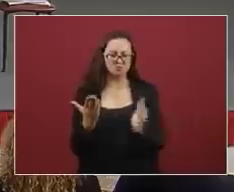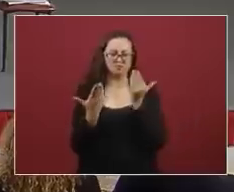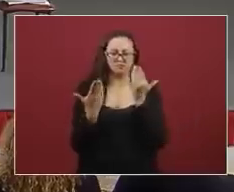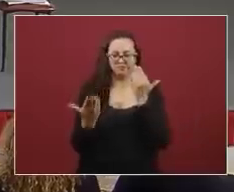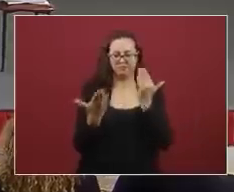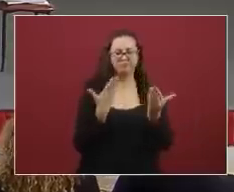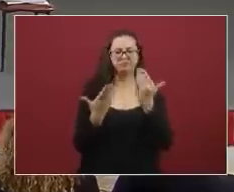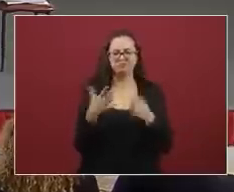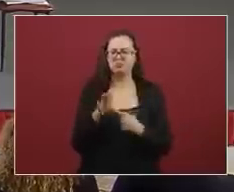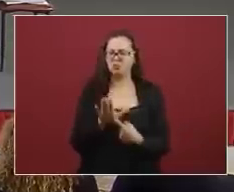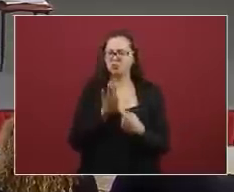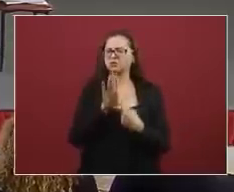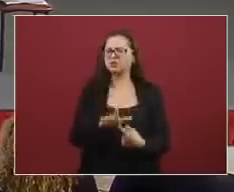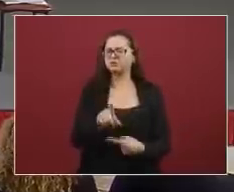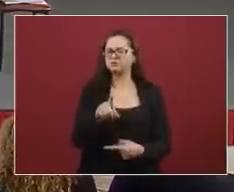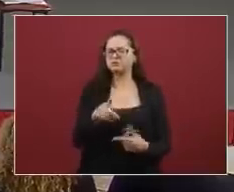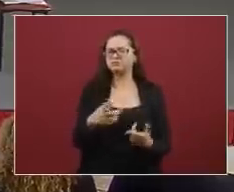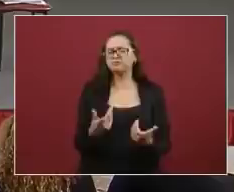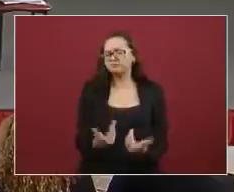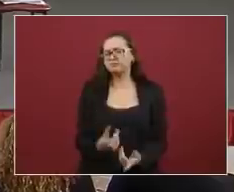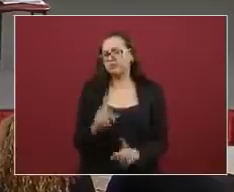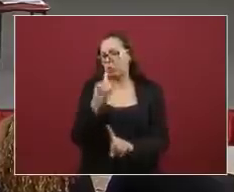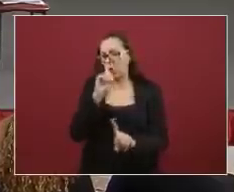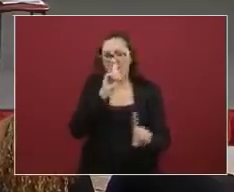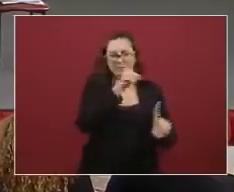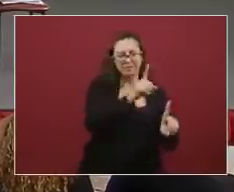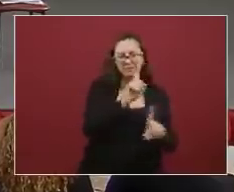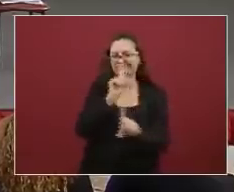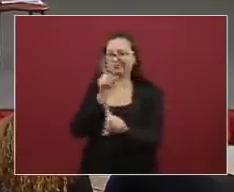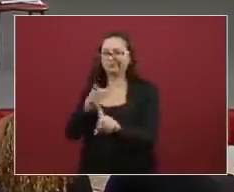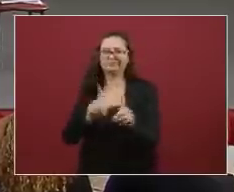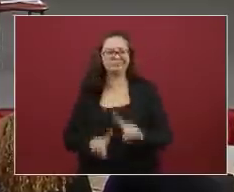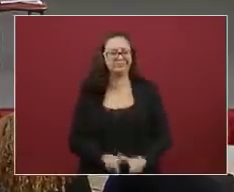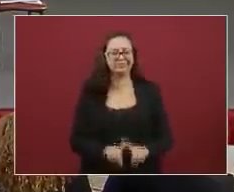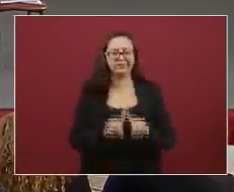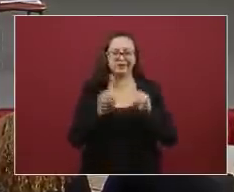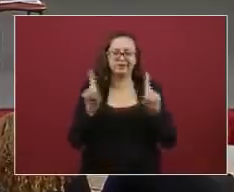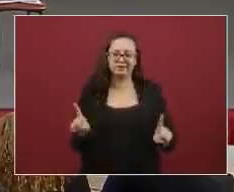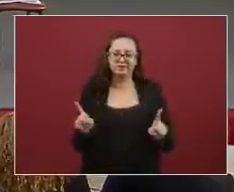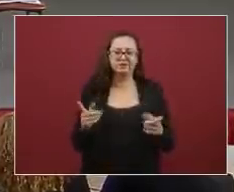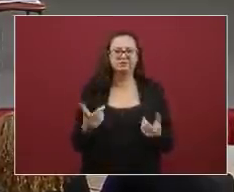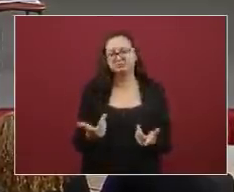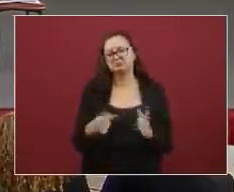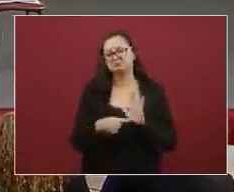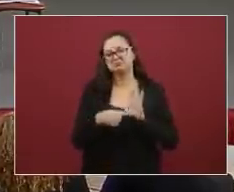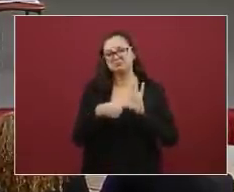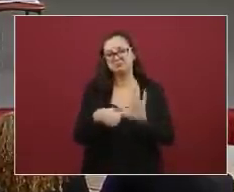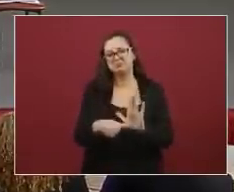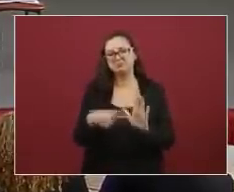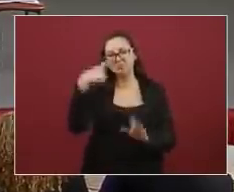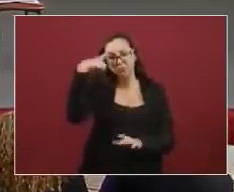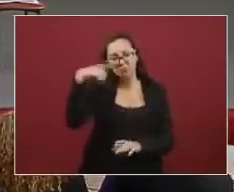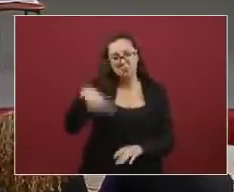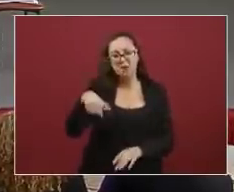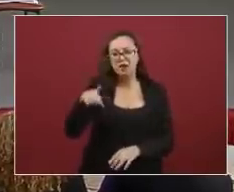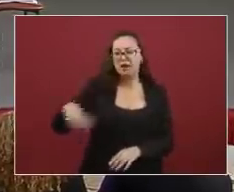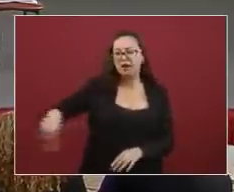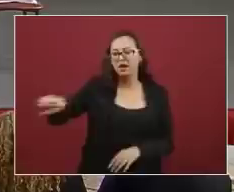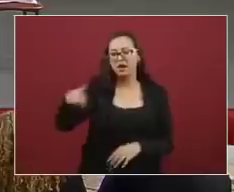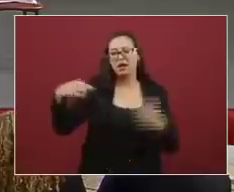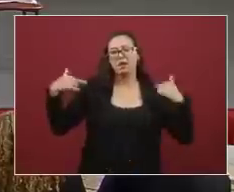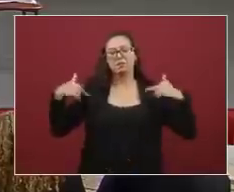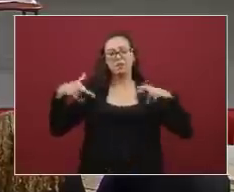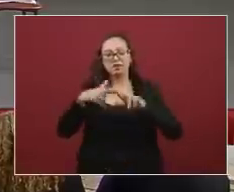también diferentes y sobre todo pues para que las maestras y los maestros, como decía el señor presidente